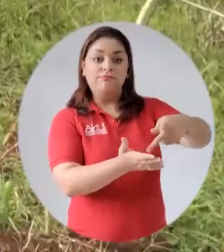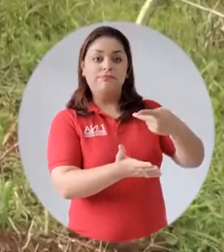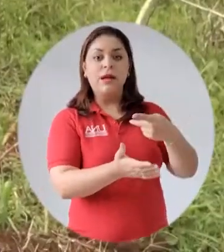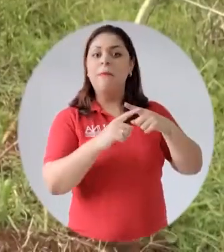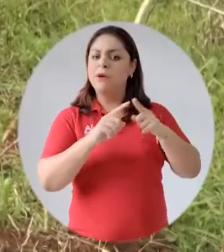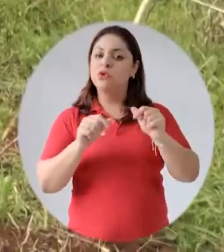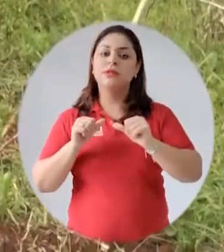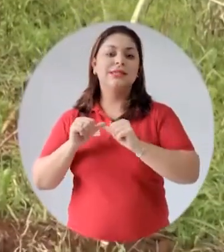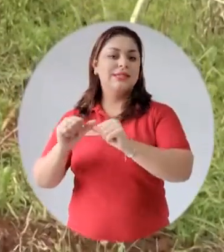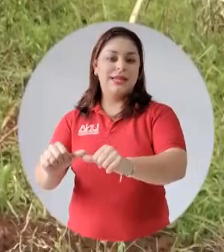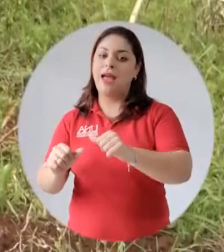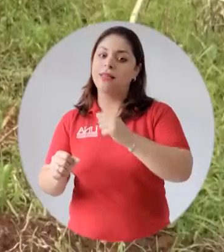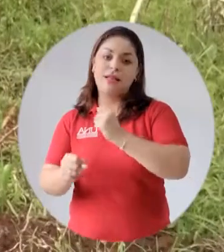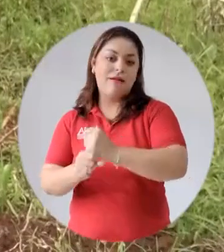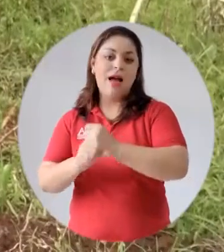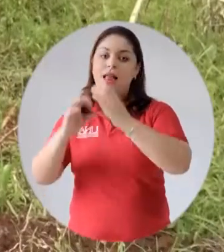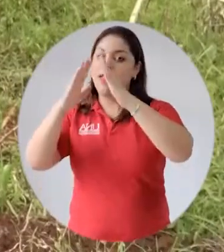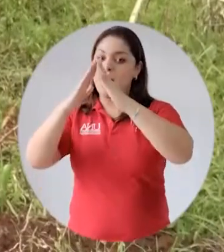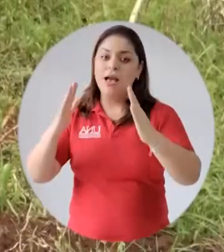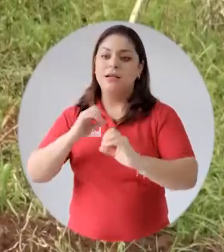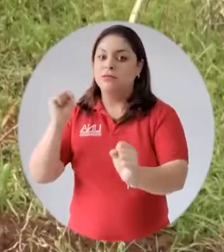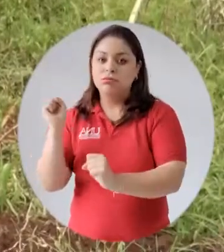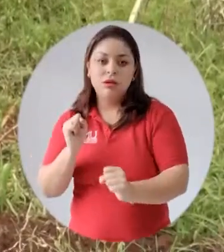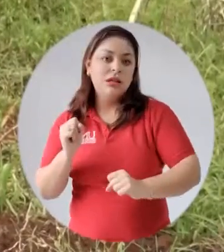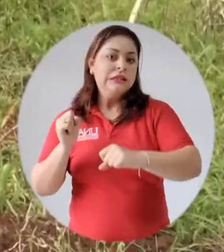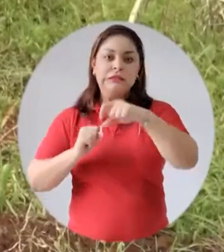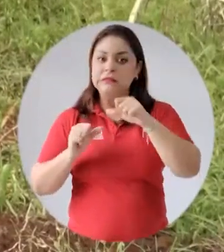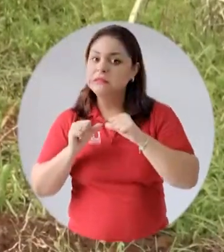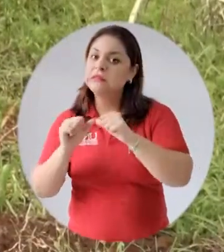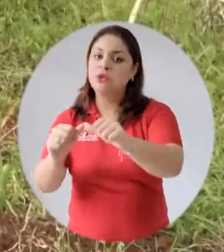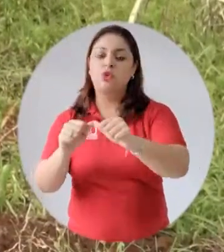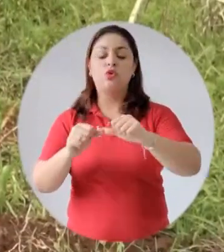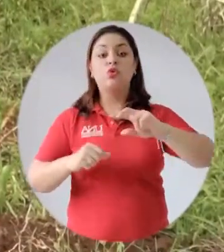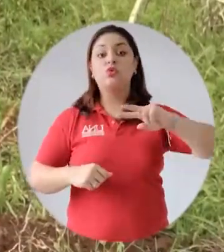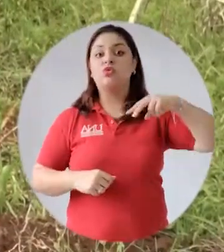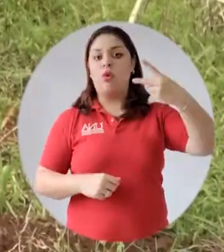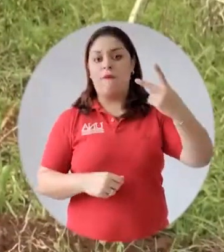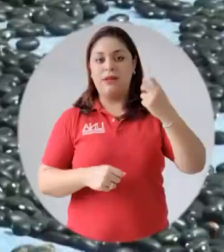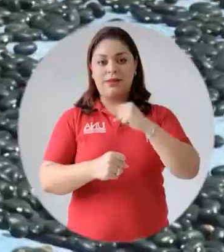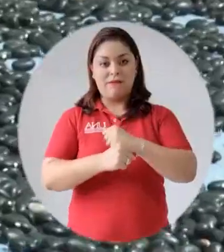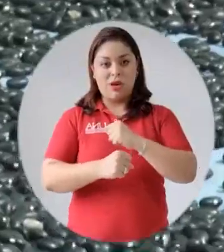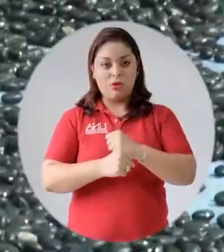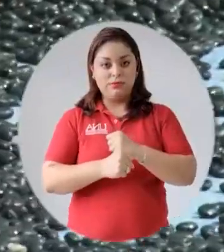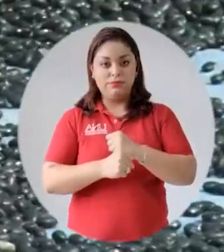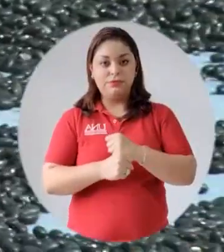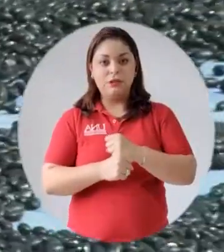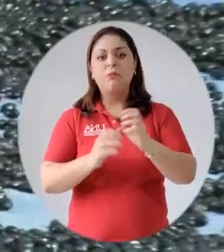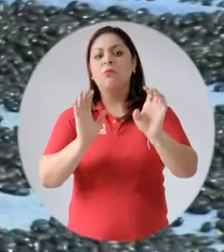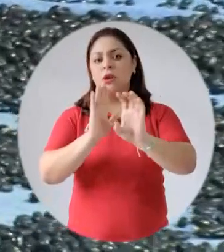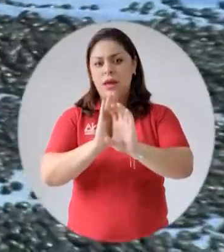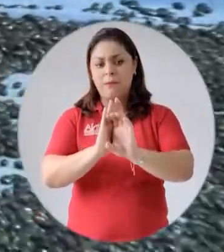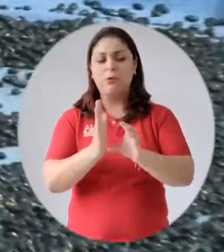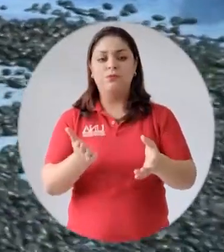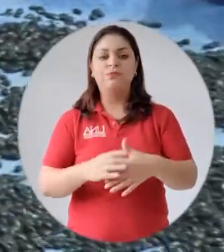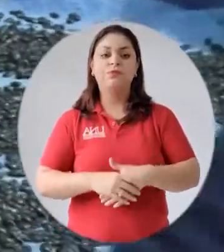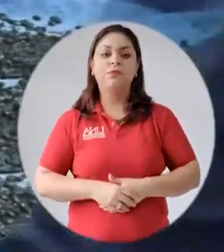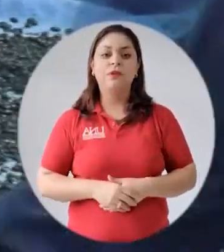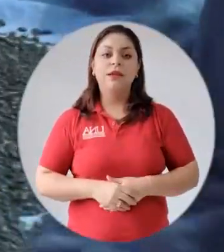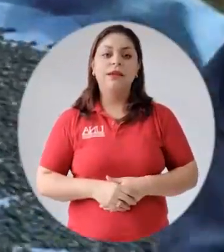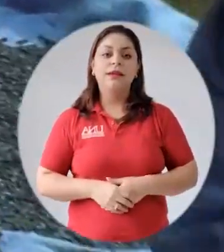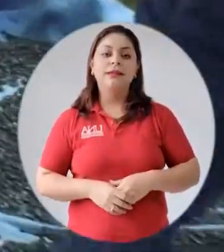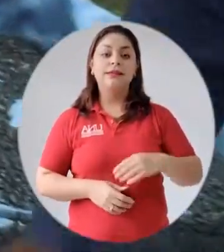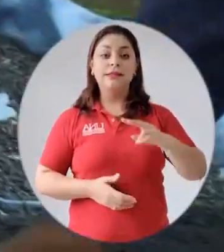mucho más en mujeres en la ruralidad, en las zonas rurales del país, pero además no solo eso, sino que también ha aumentado el tiempo